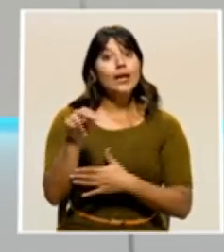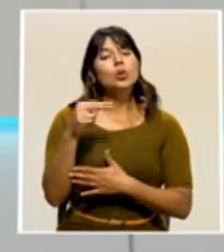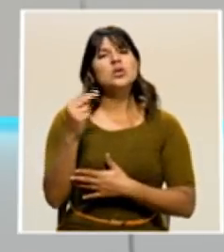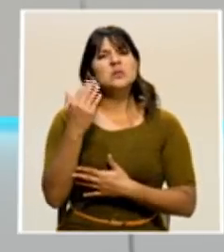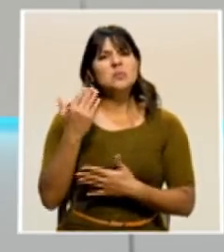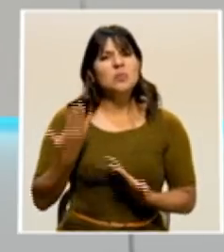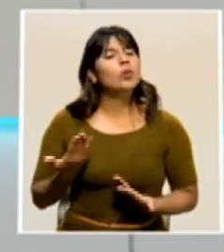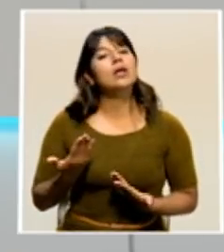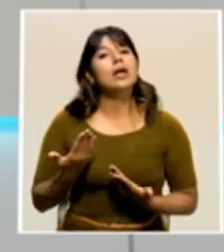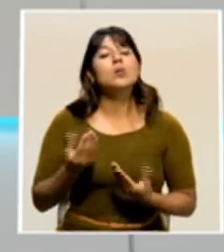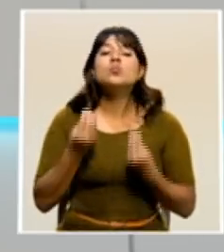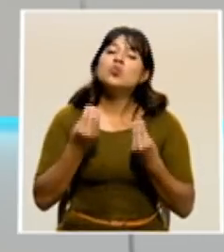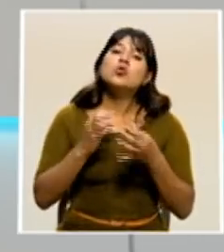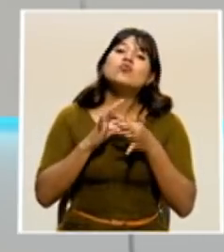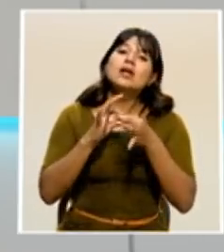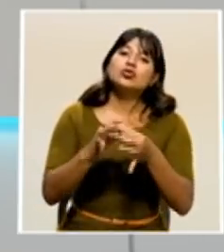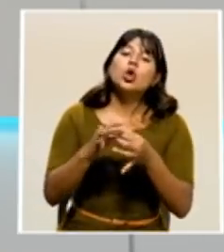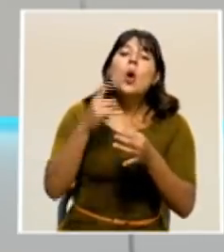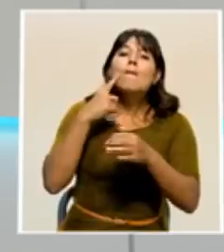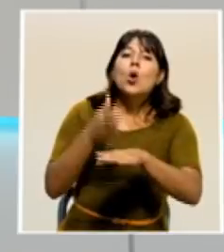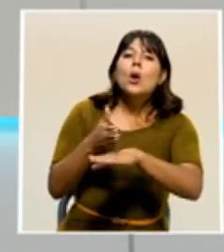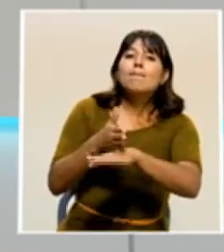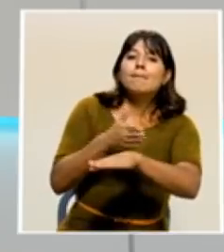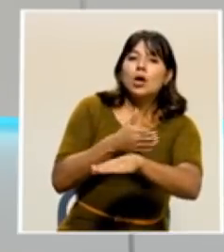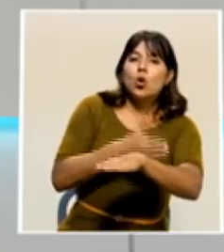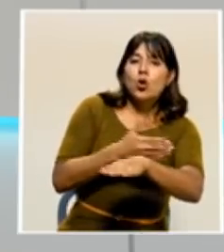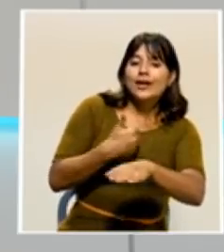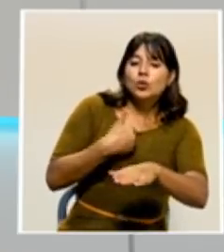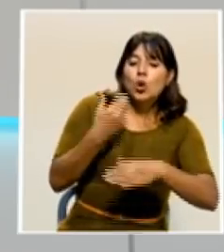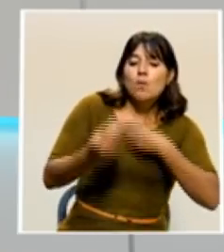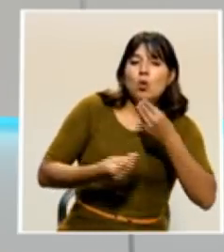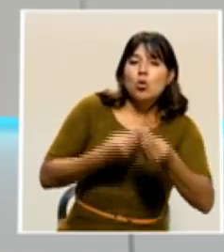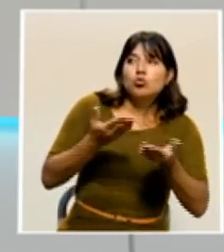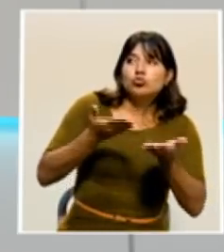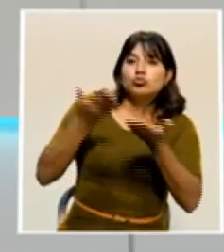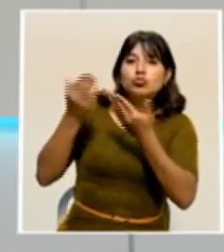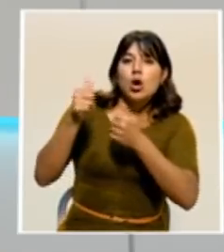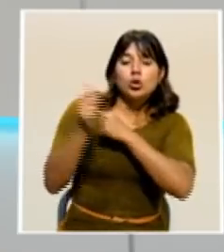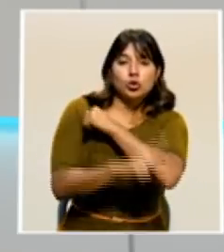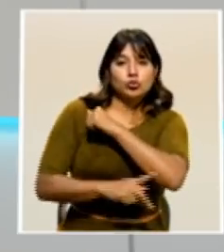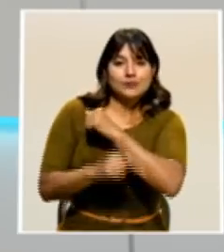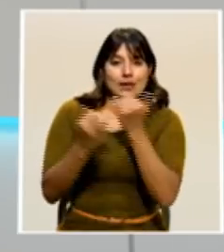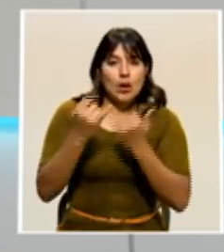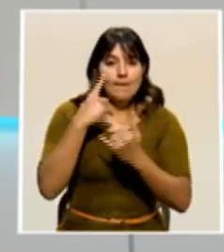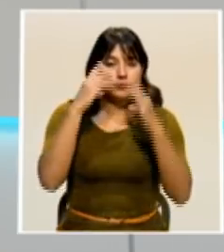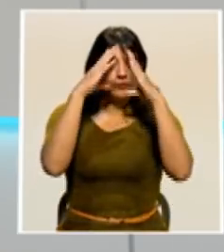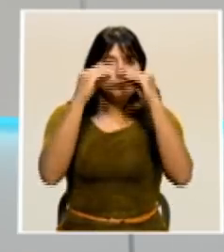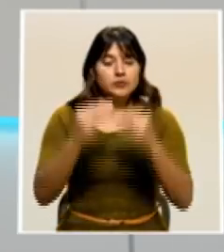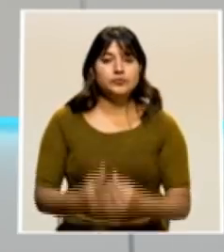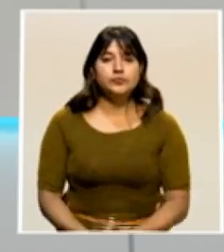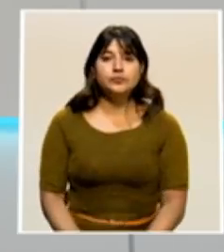debe en mucho a la recuperación que han tenido las exportaciones. Vamos a ver la información.